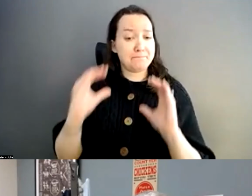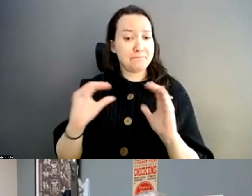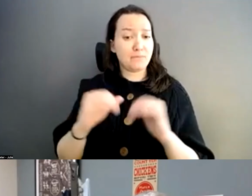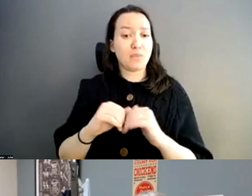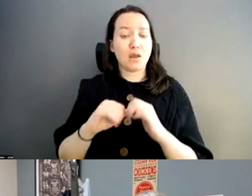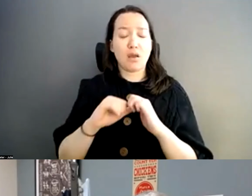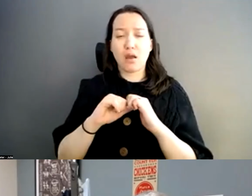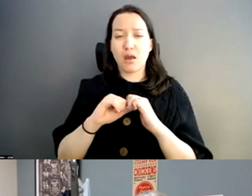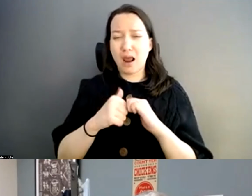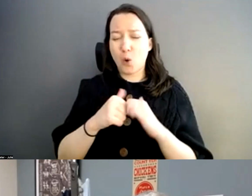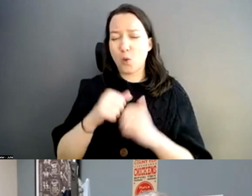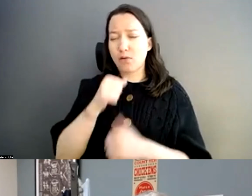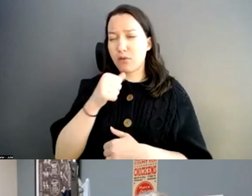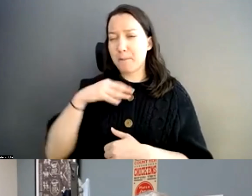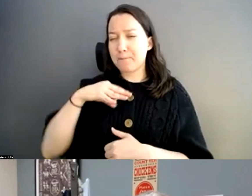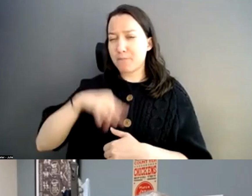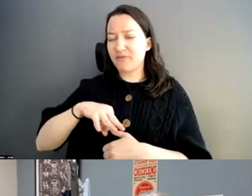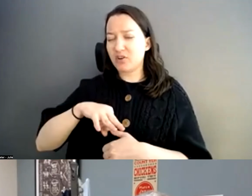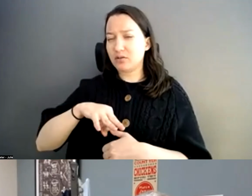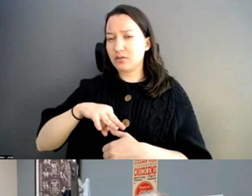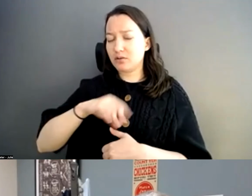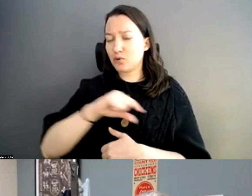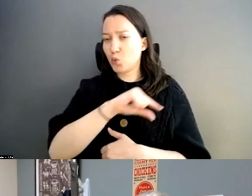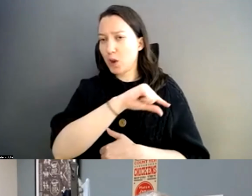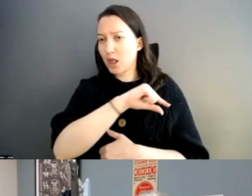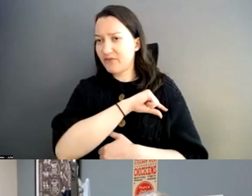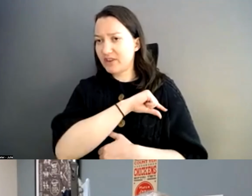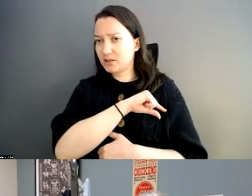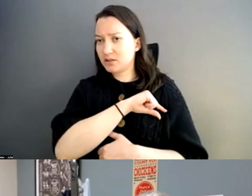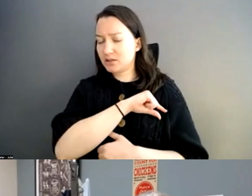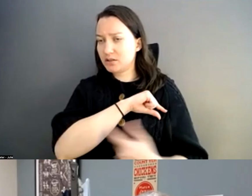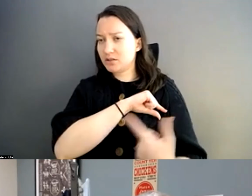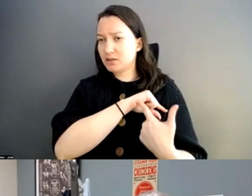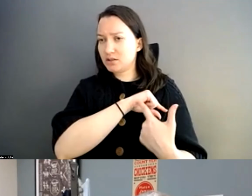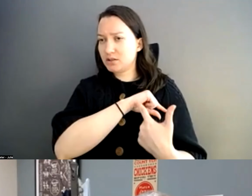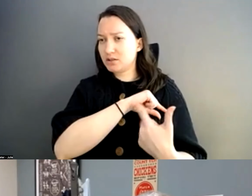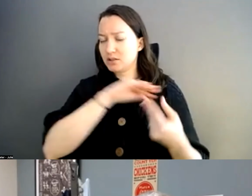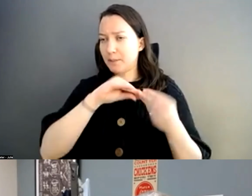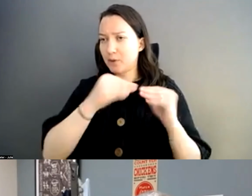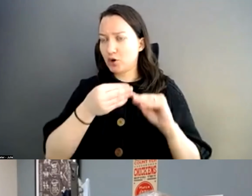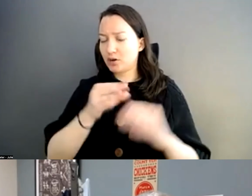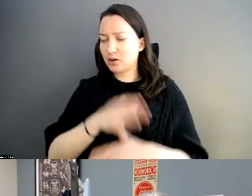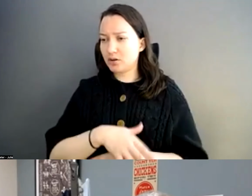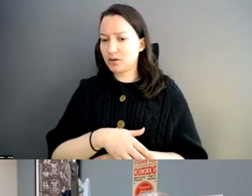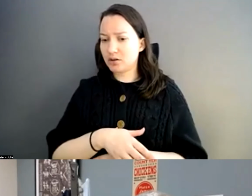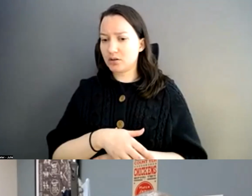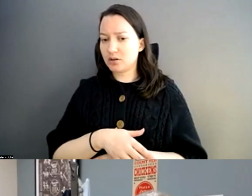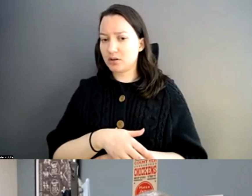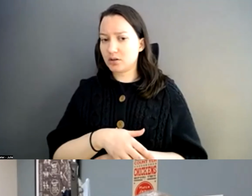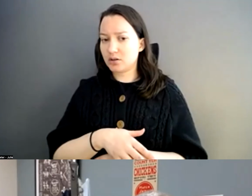SAM y después cómo las organizaciones sin ánimo de lucro califican para ese número.